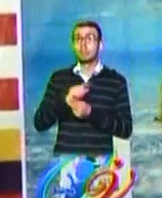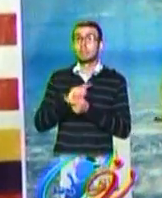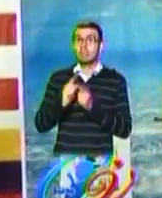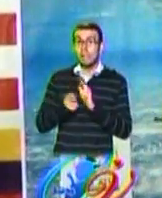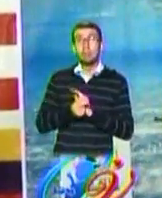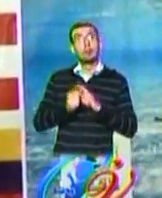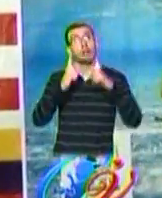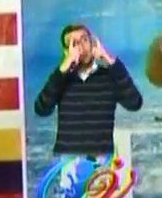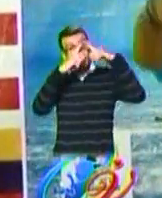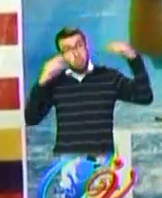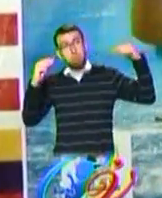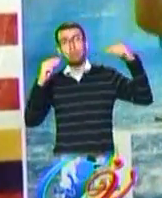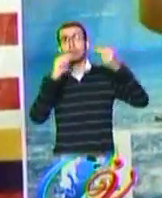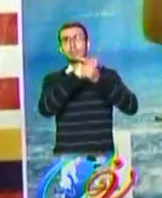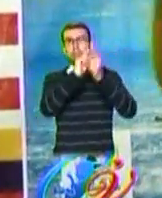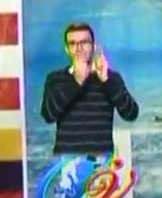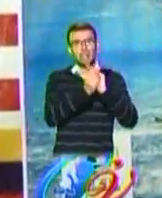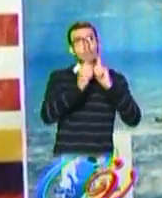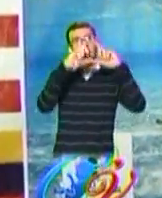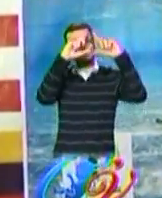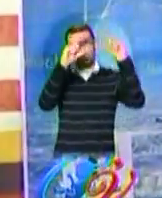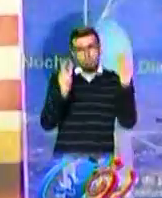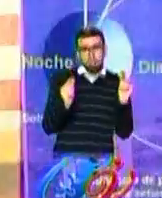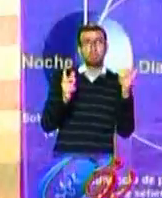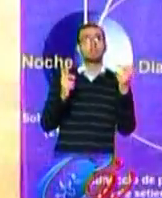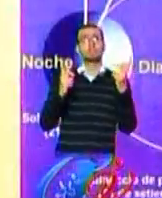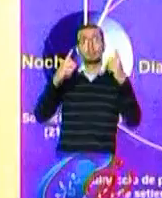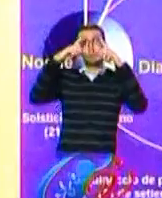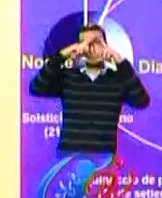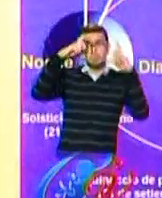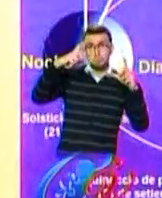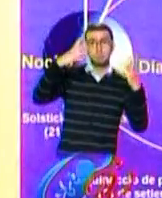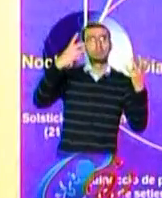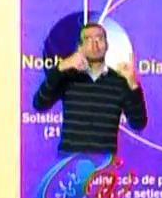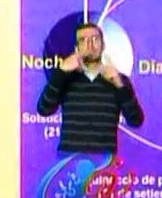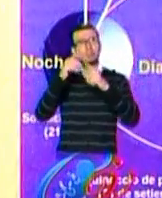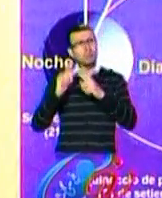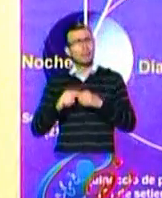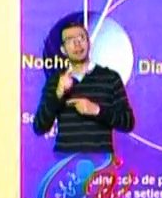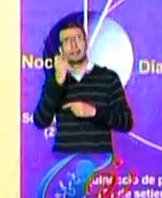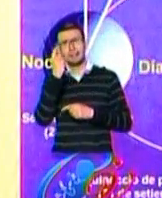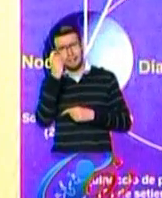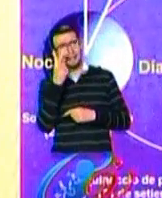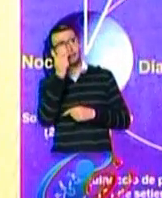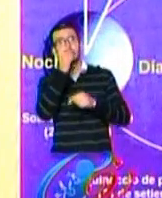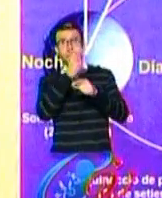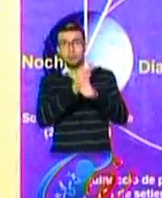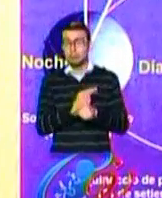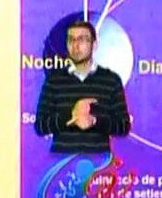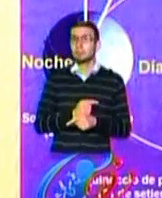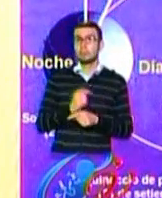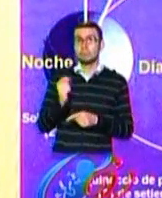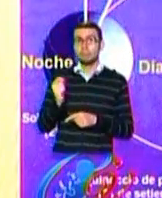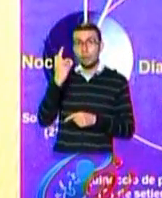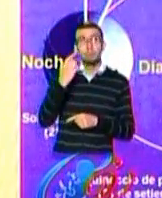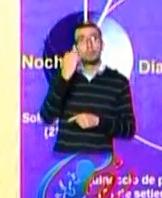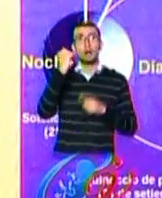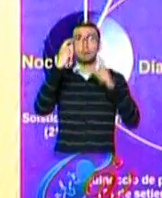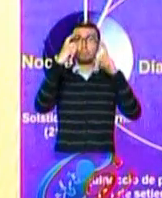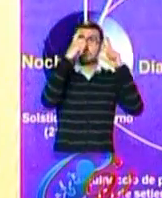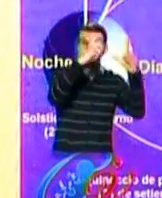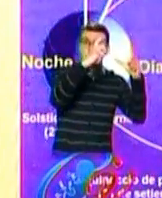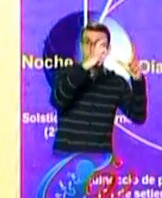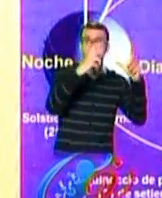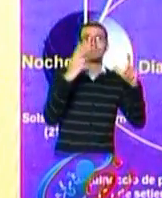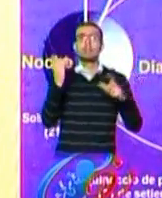menguante, creciente. Esto tiene una explicación lógica. Y si no, tengan cuidado ustedes y tengan observación. Cuando hay luna llena, la